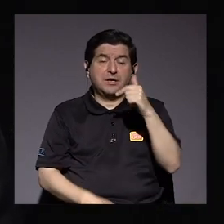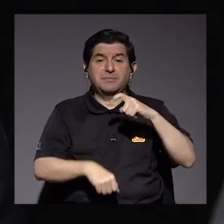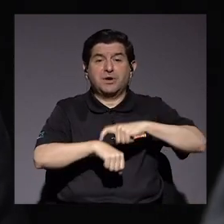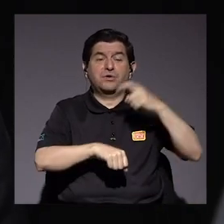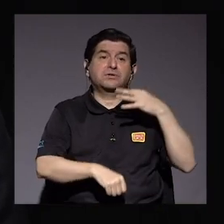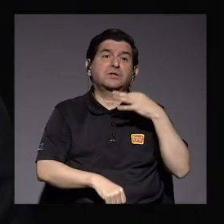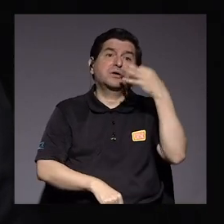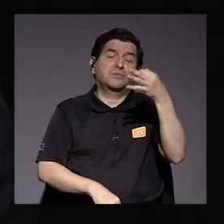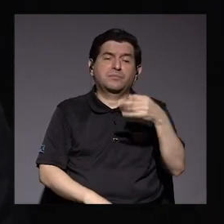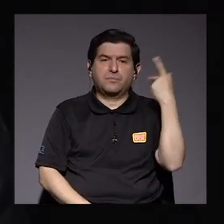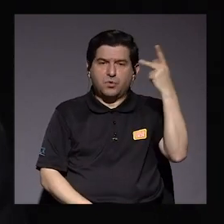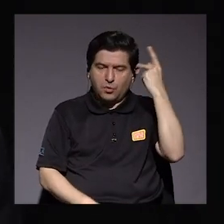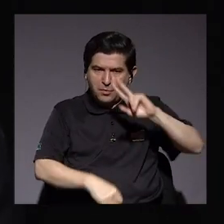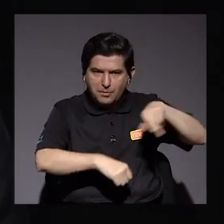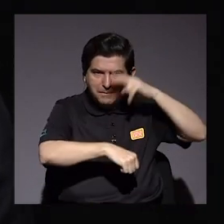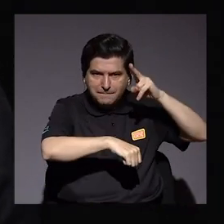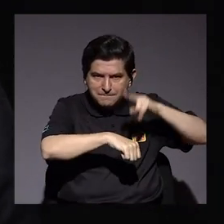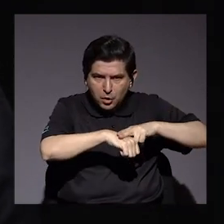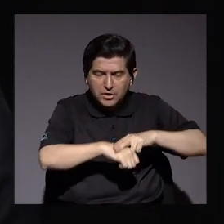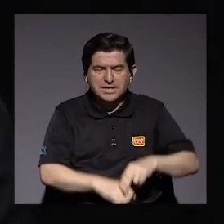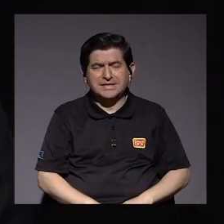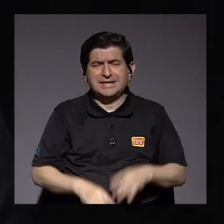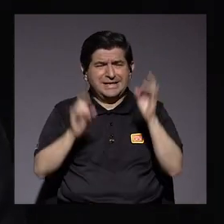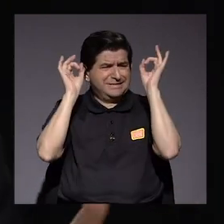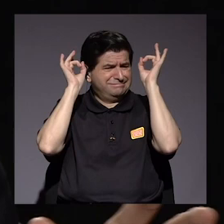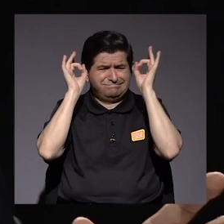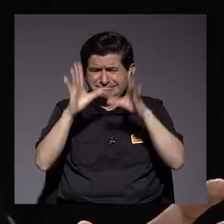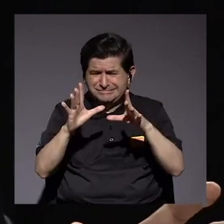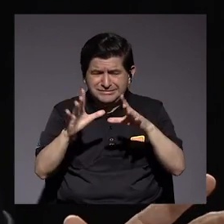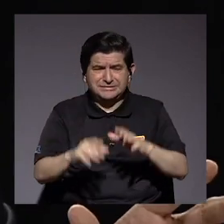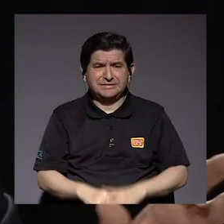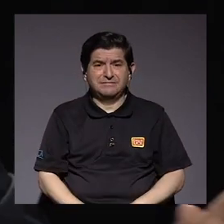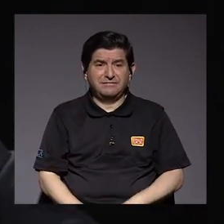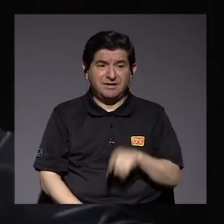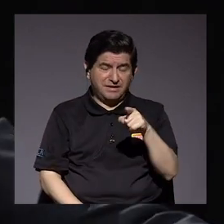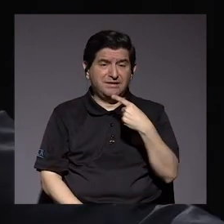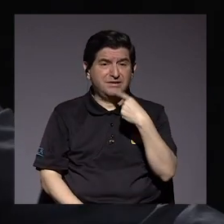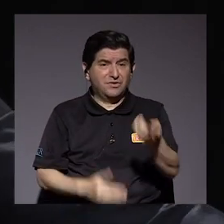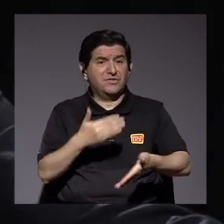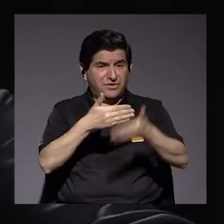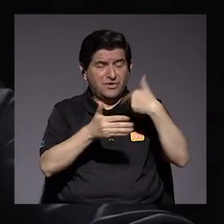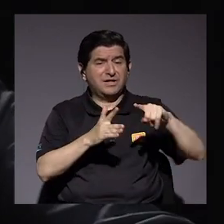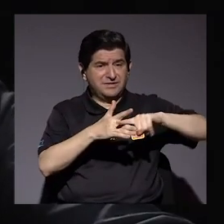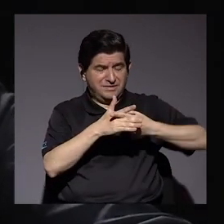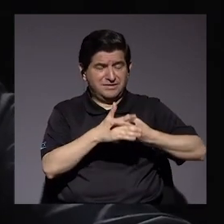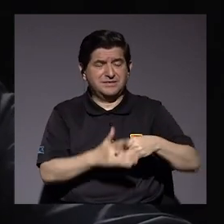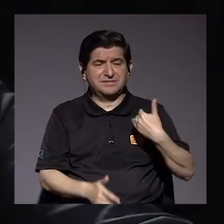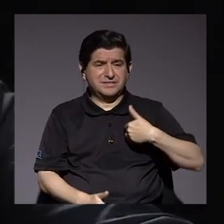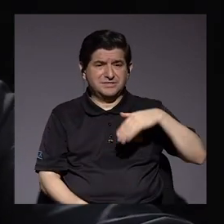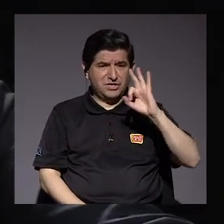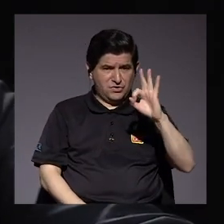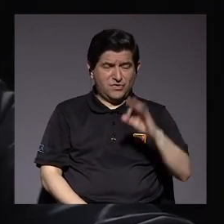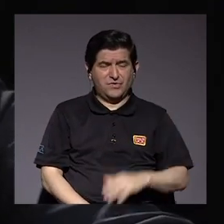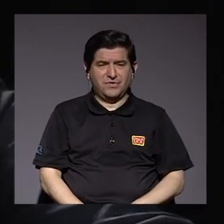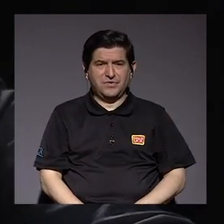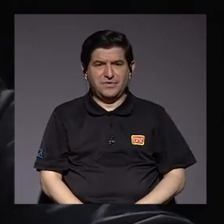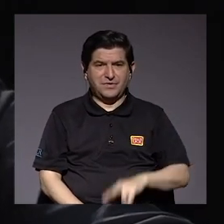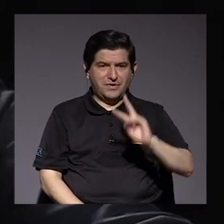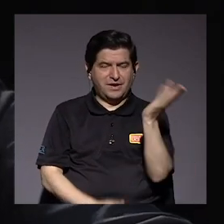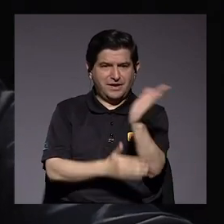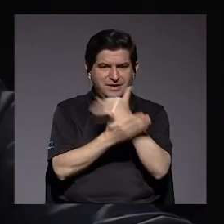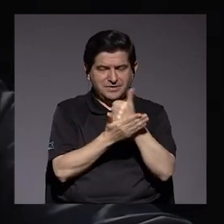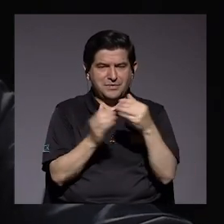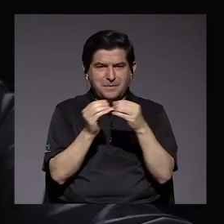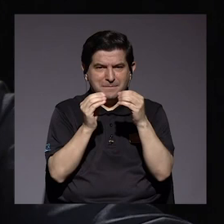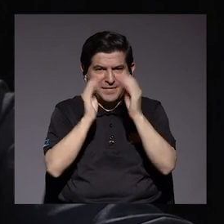la política nacional es un desastre y eso lo planteó al inicio con fernando así que vamos en un segundo bloque